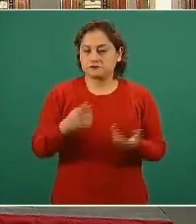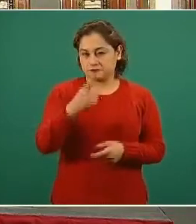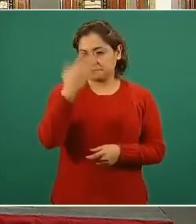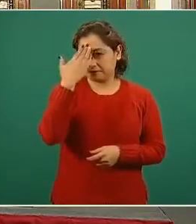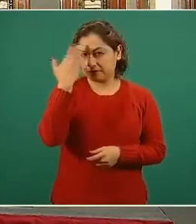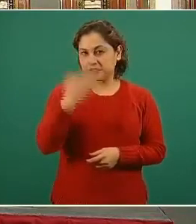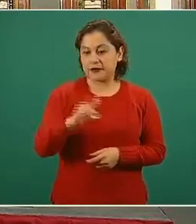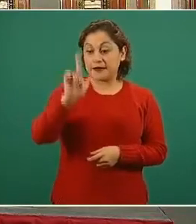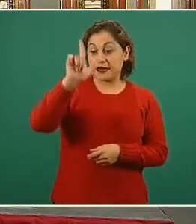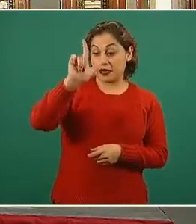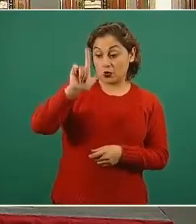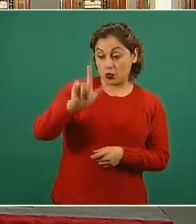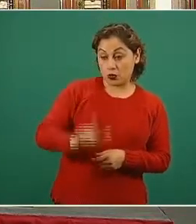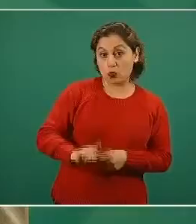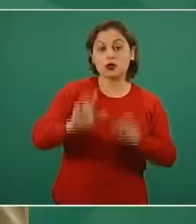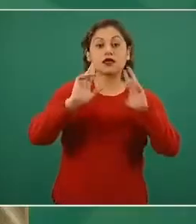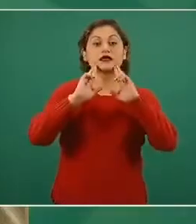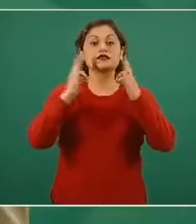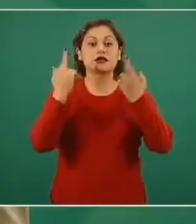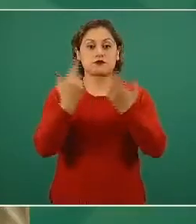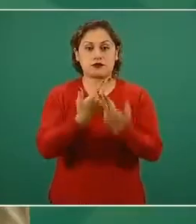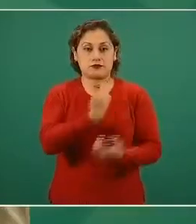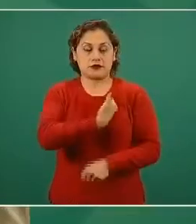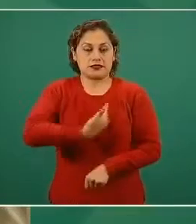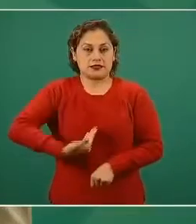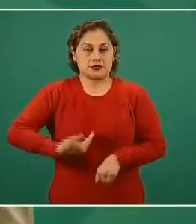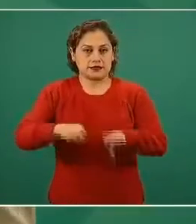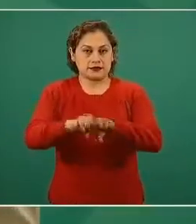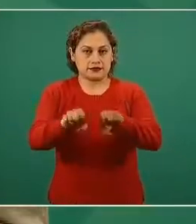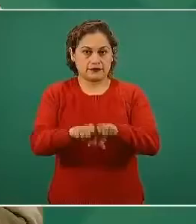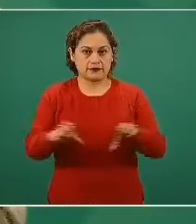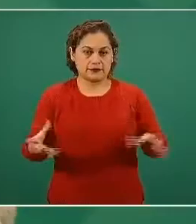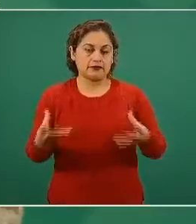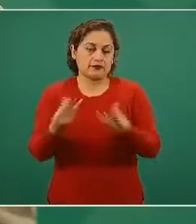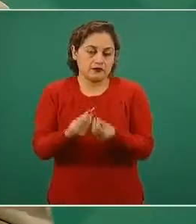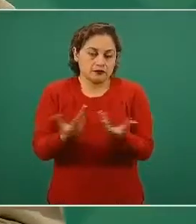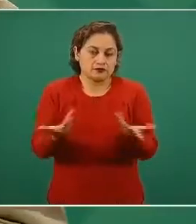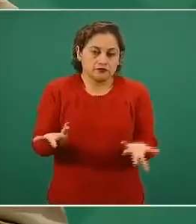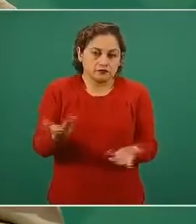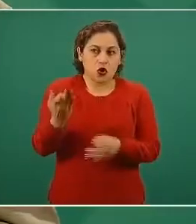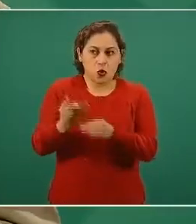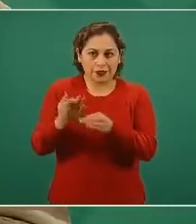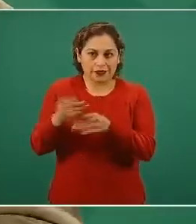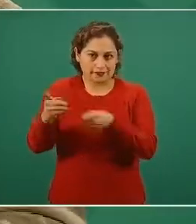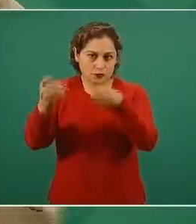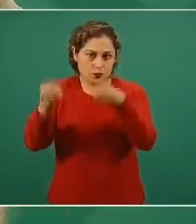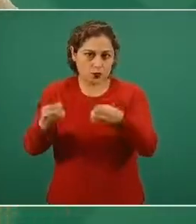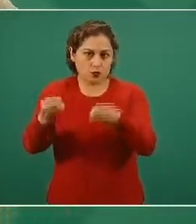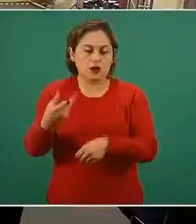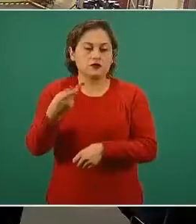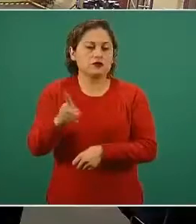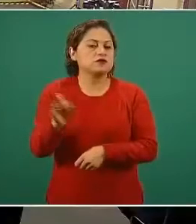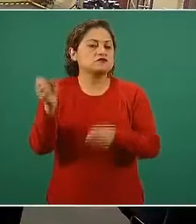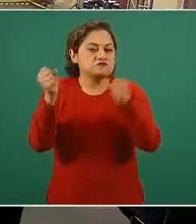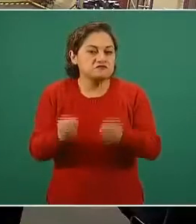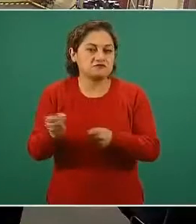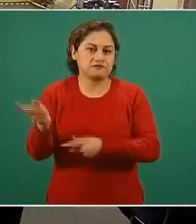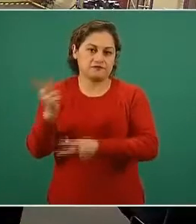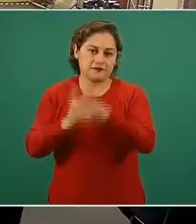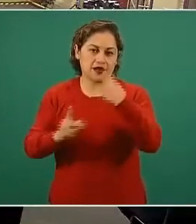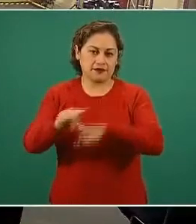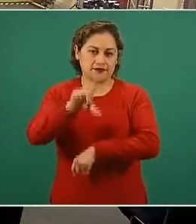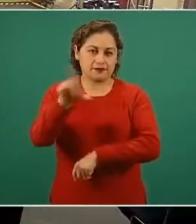estamos en reunión en presidencia, pero seguramente se incorporará en breve. Entonces esperemos